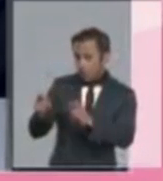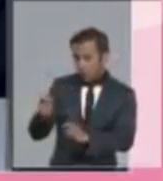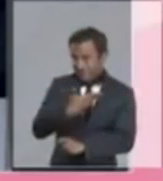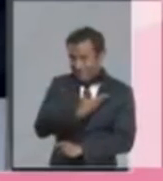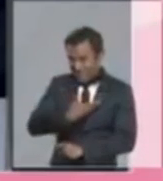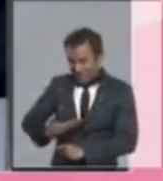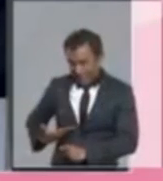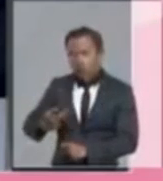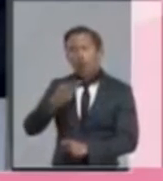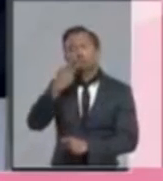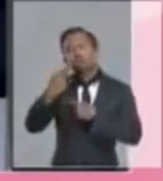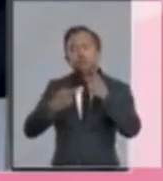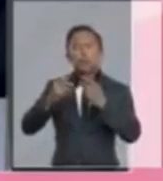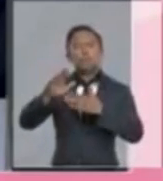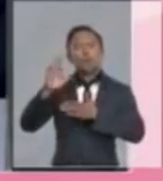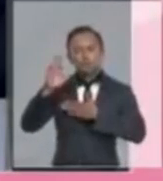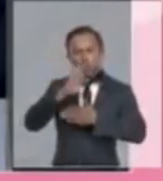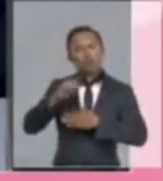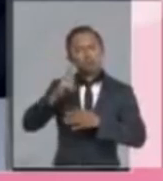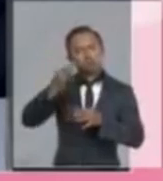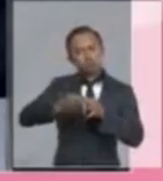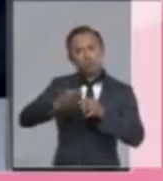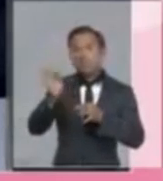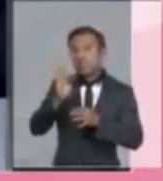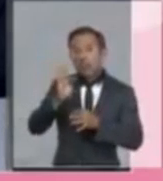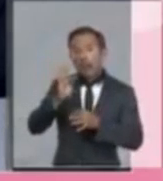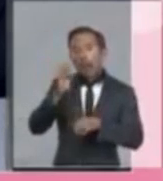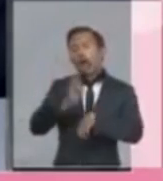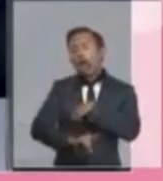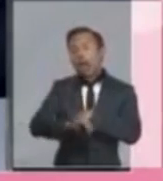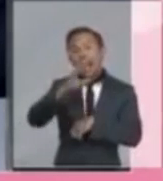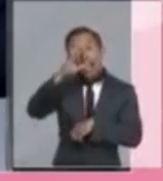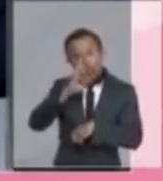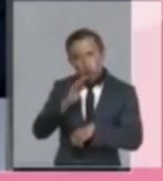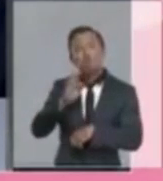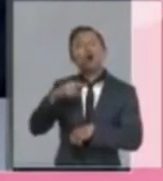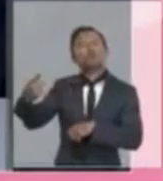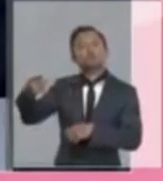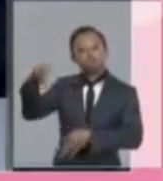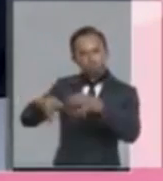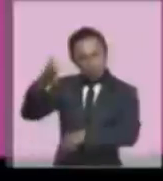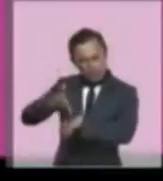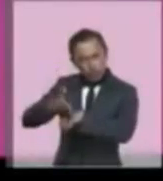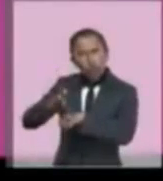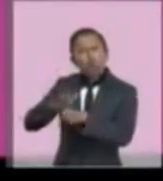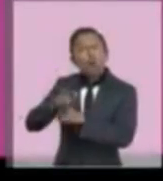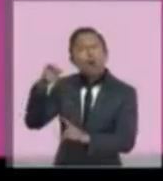promesas y en caso de no cumplirlas, que se le finquen responsabilidades o algún tipo de sanción? Primero están en nuestra